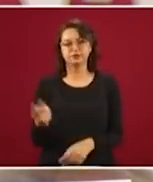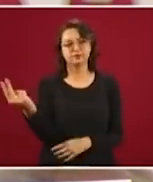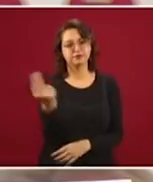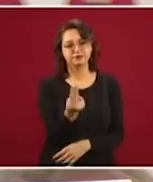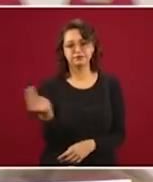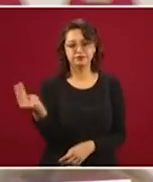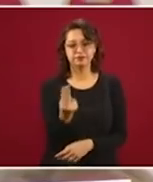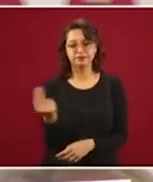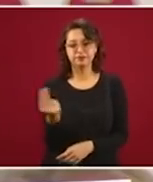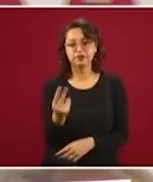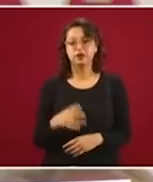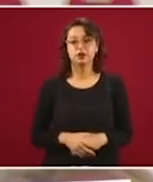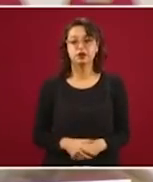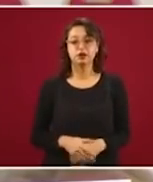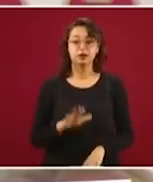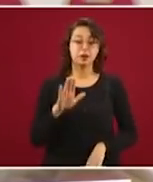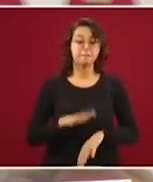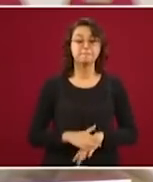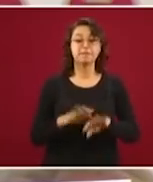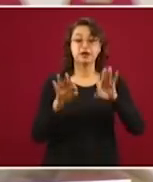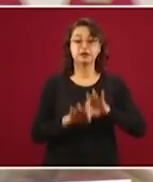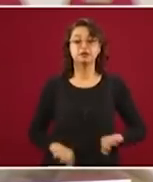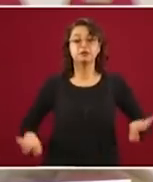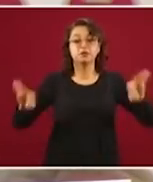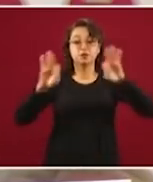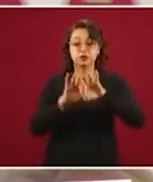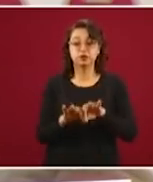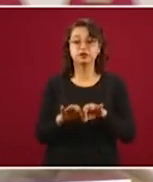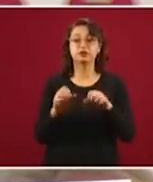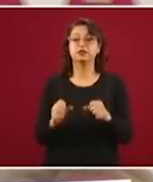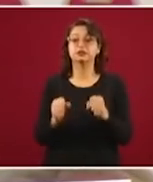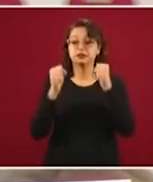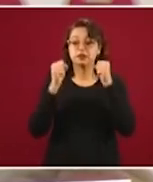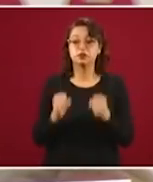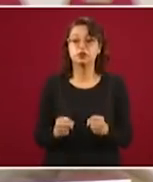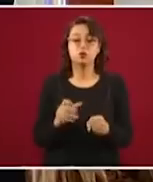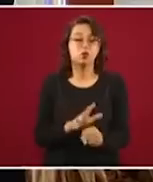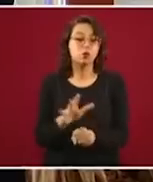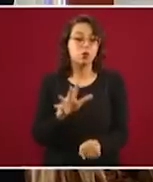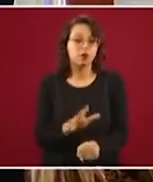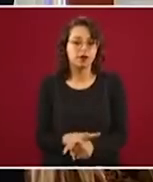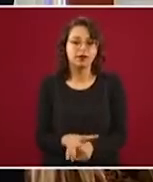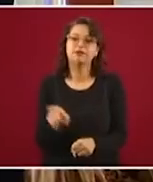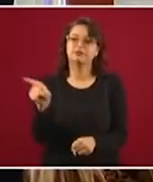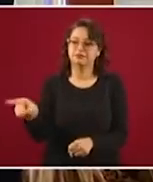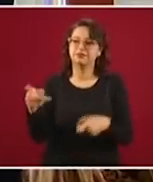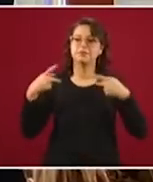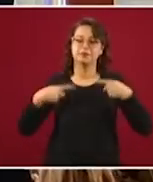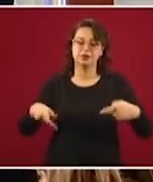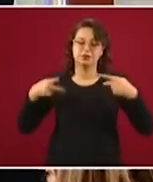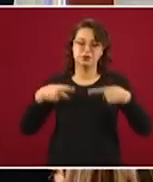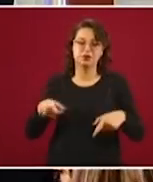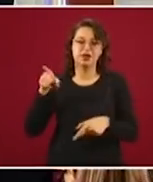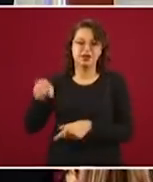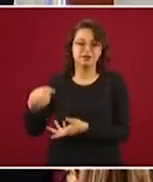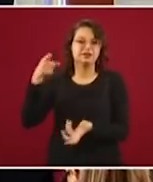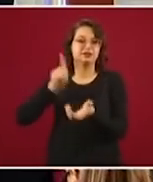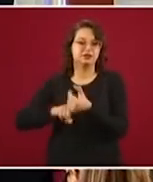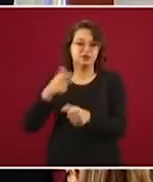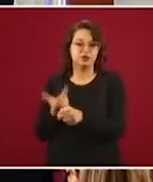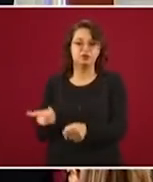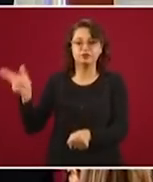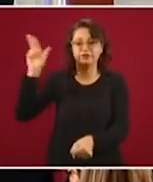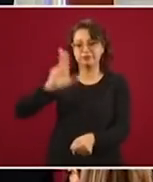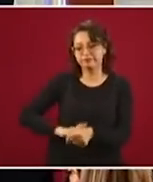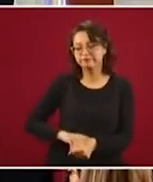que tenemos que garantizar, y aquí lo estamos garantizando, es que las personas en el punto en donde están siendo